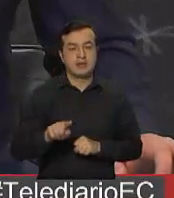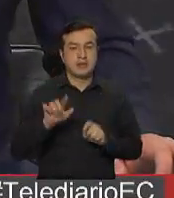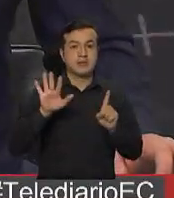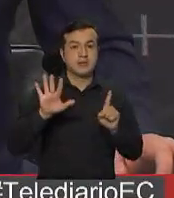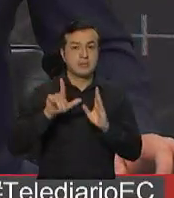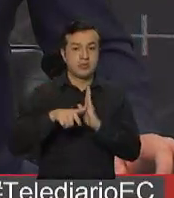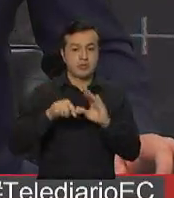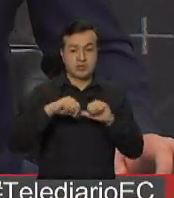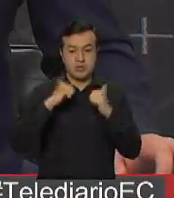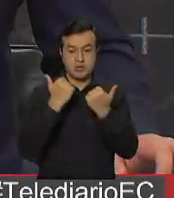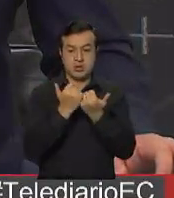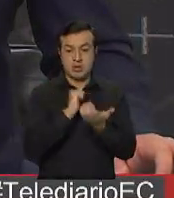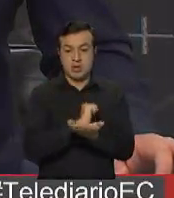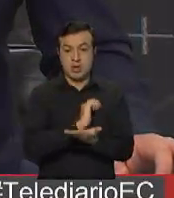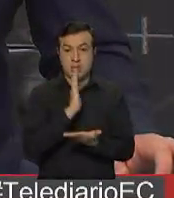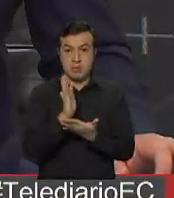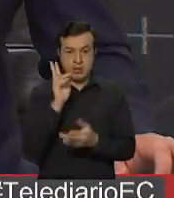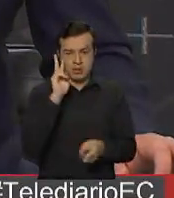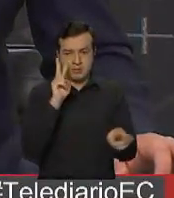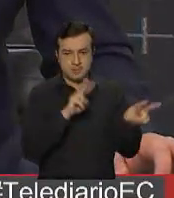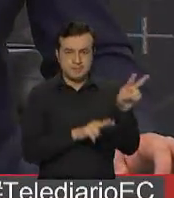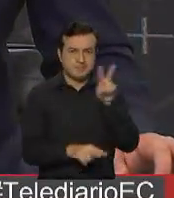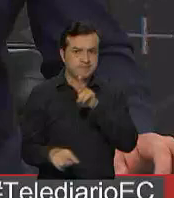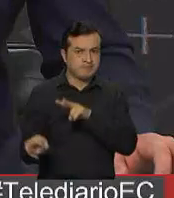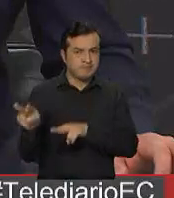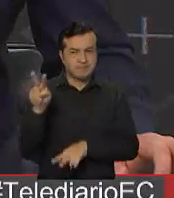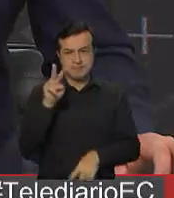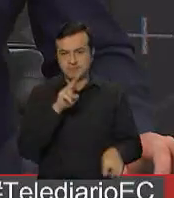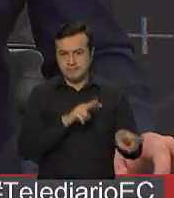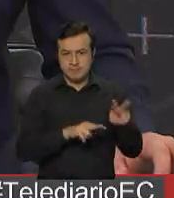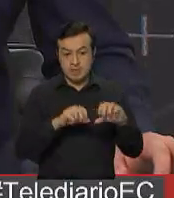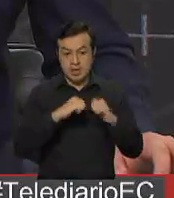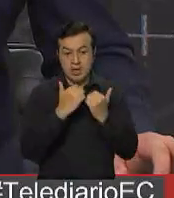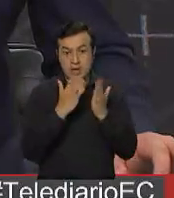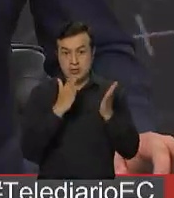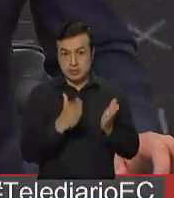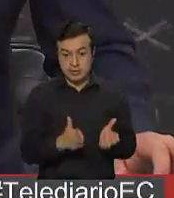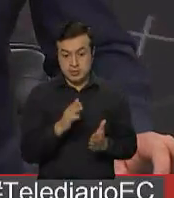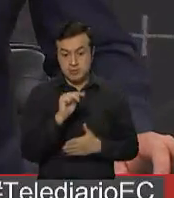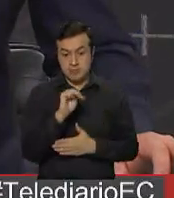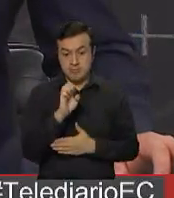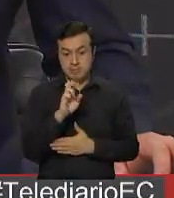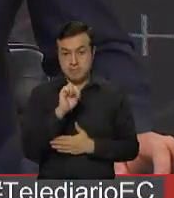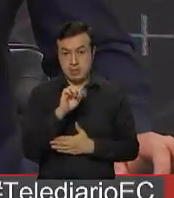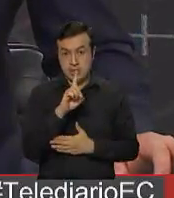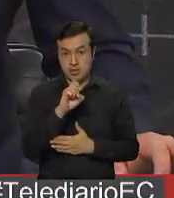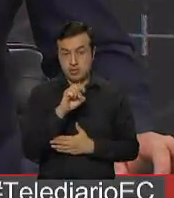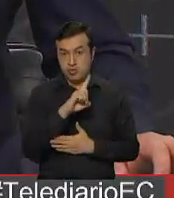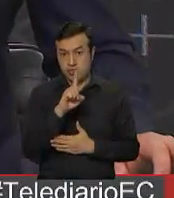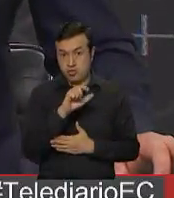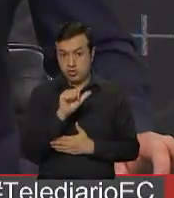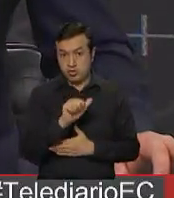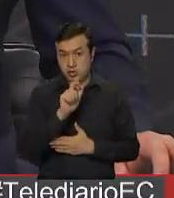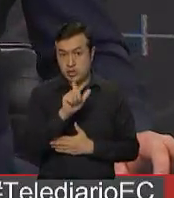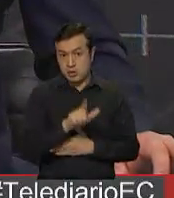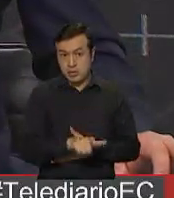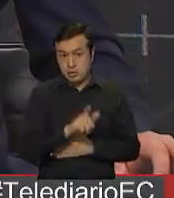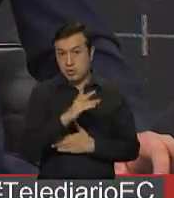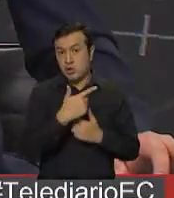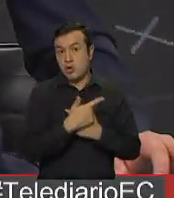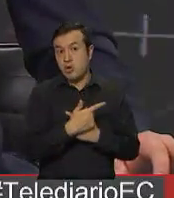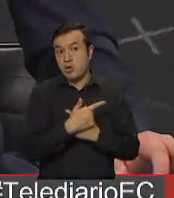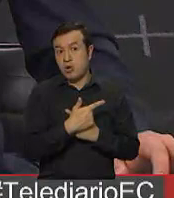7:06 de la mañana. En la Asamblea Nacional se analiza la posibilidad de levantar la inmunidad parlamentaria al asambleísta Daniel Mendoza. El Consejo